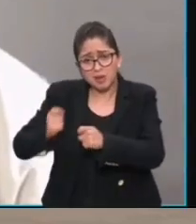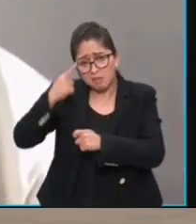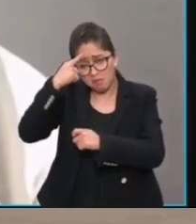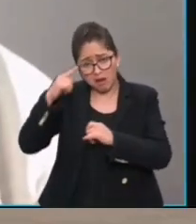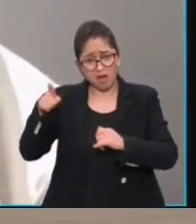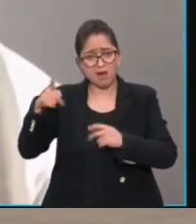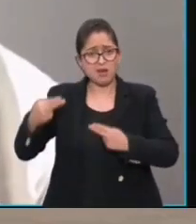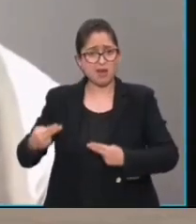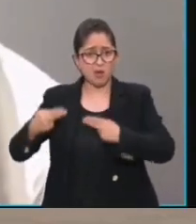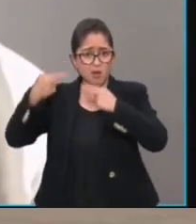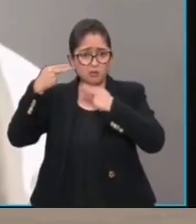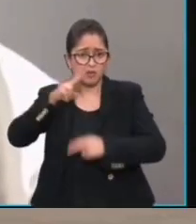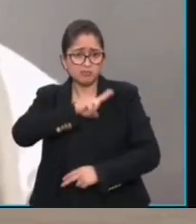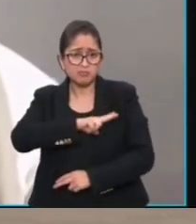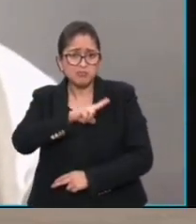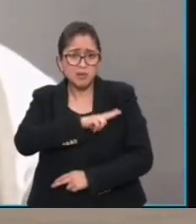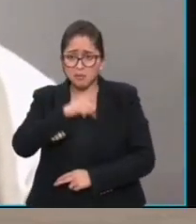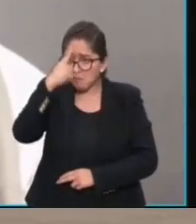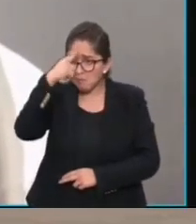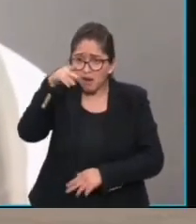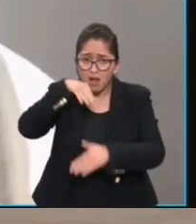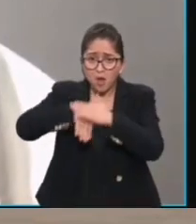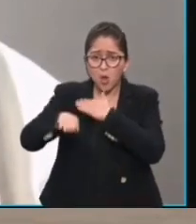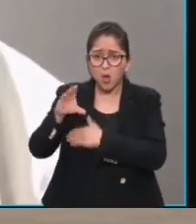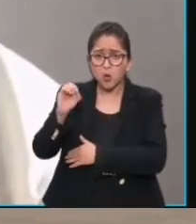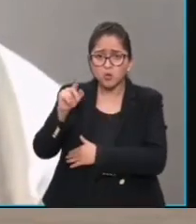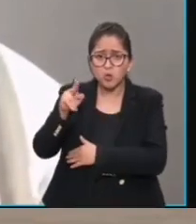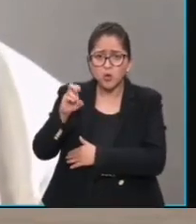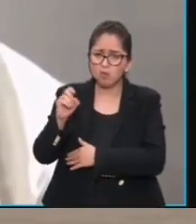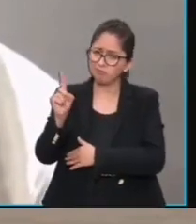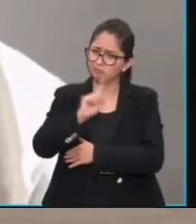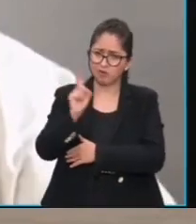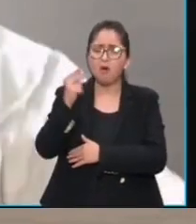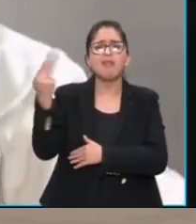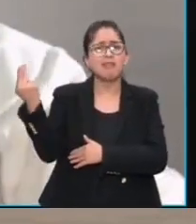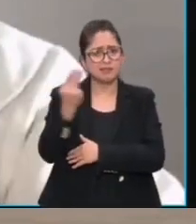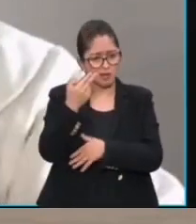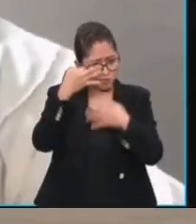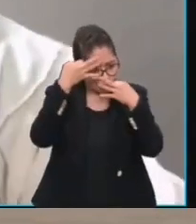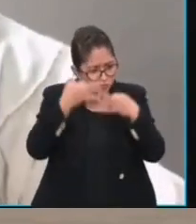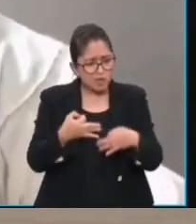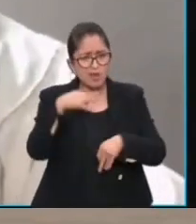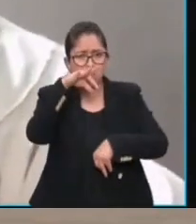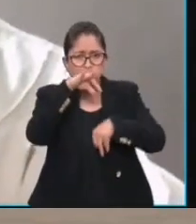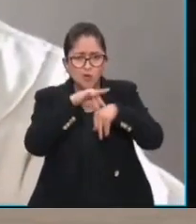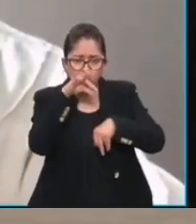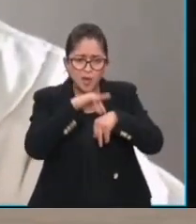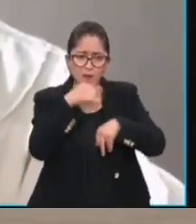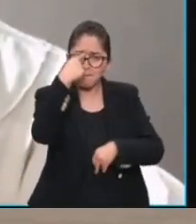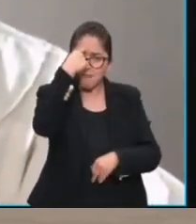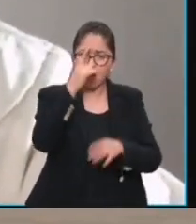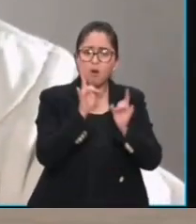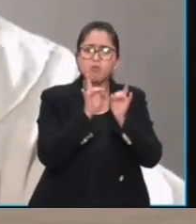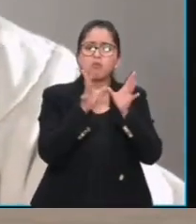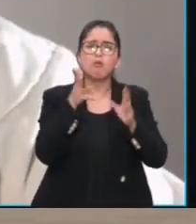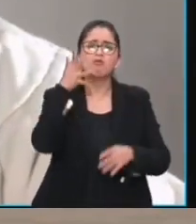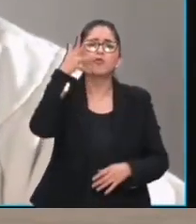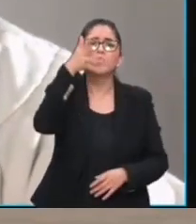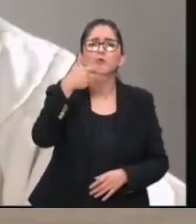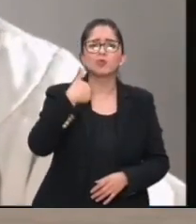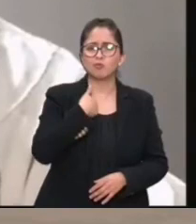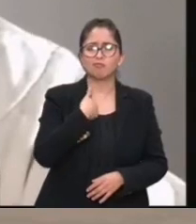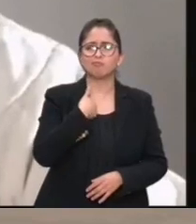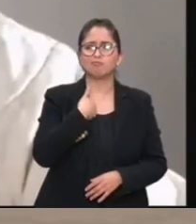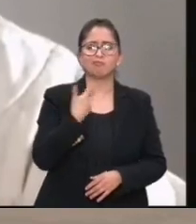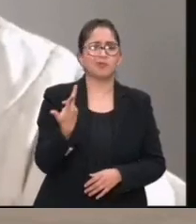con su consultorio, sino una medicina preventiva real en donde nos sirva para no enfermarnos, para